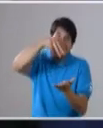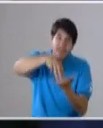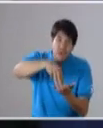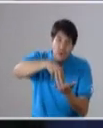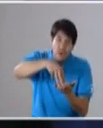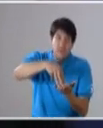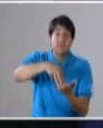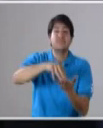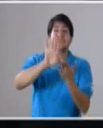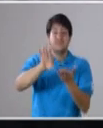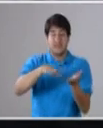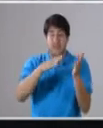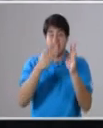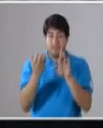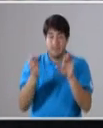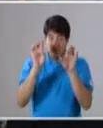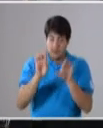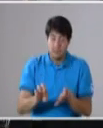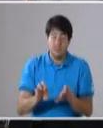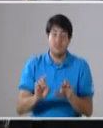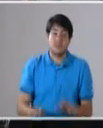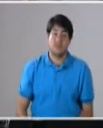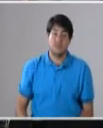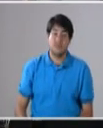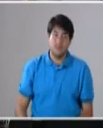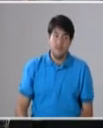Y en 3 años, 2 millones de personas.